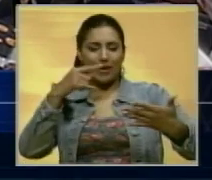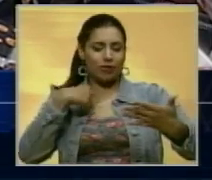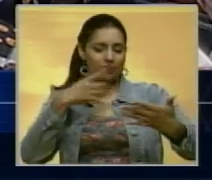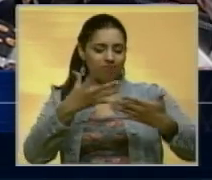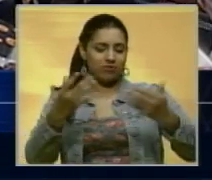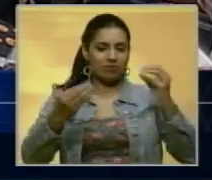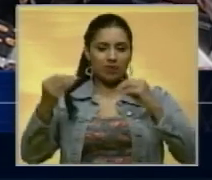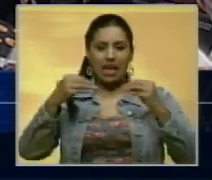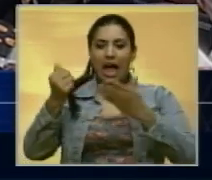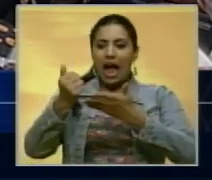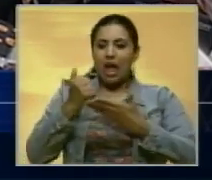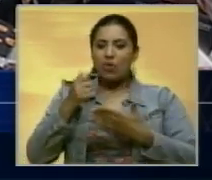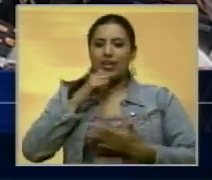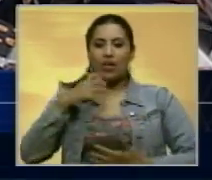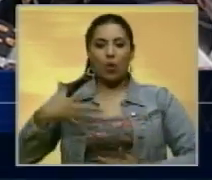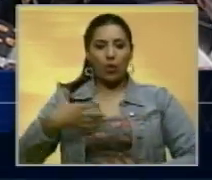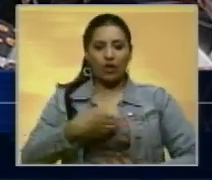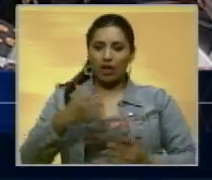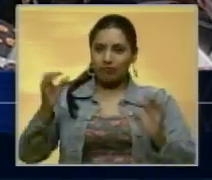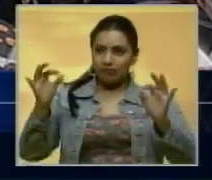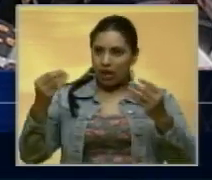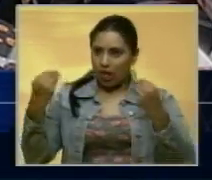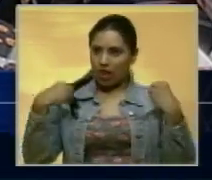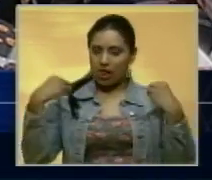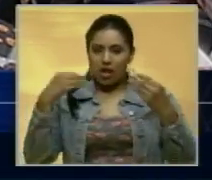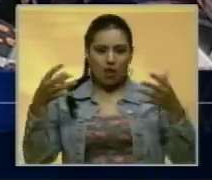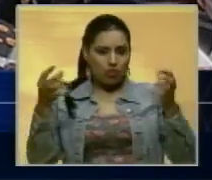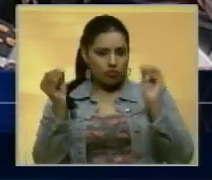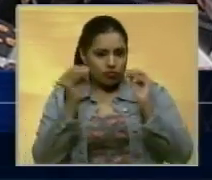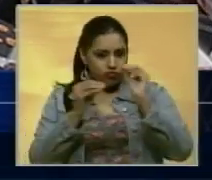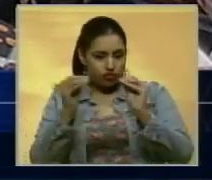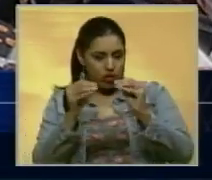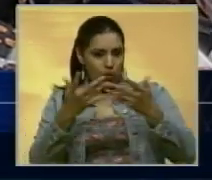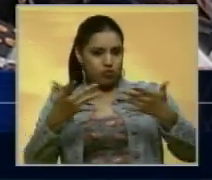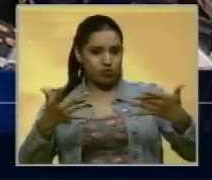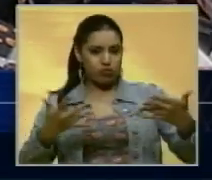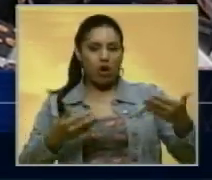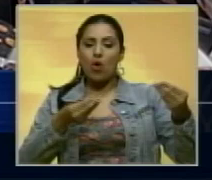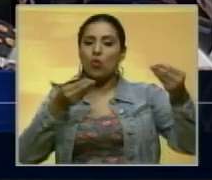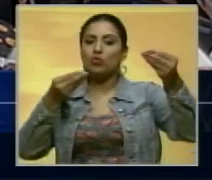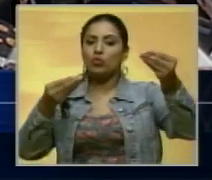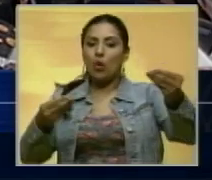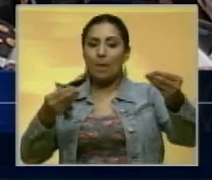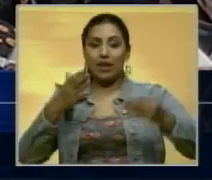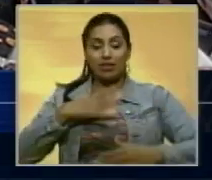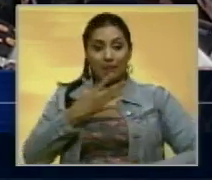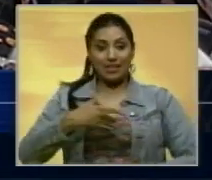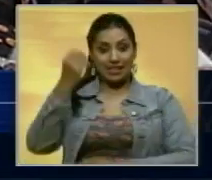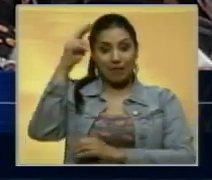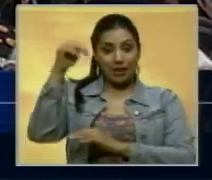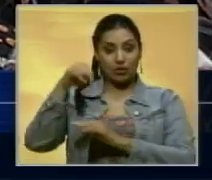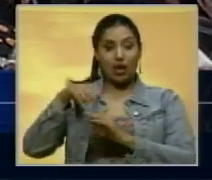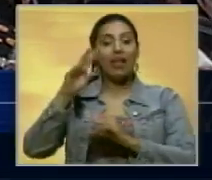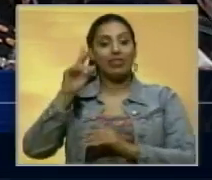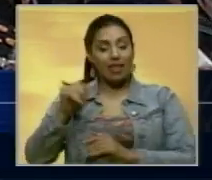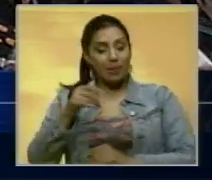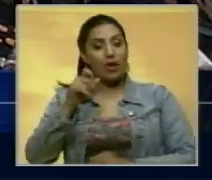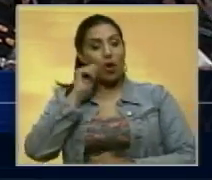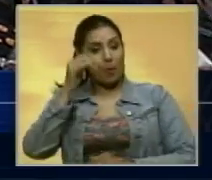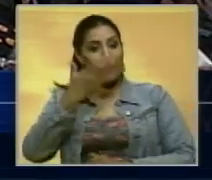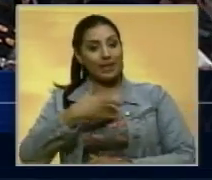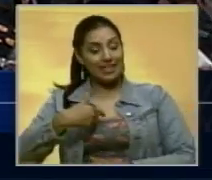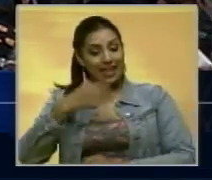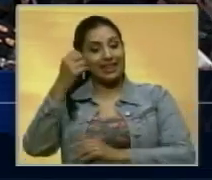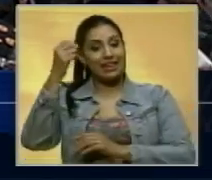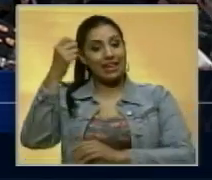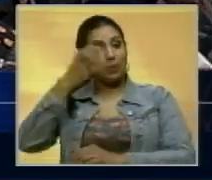conjuntamente con los compañeros de la Mesa de la Unidad Democrática. En esta carta, si bien, repito, se me cita como presidente de la Asamblea, también el presidente Samper reconoce